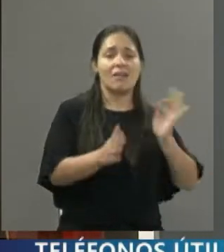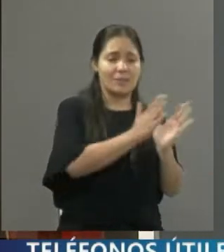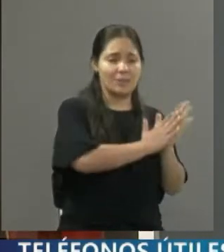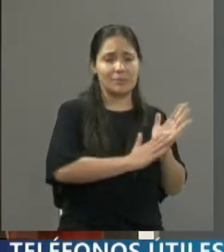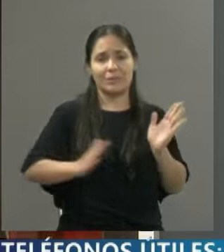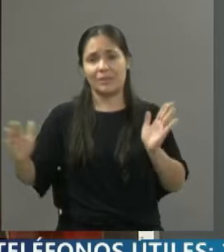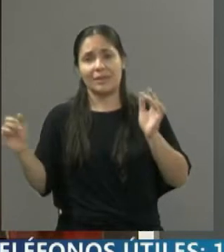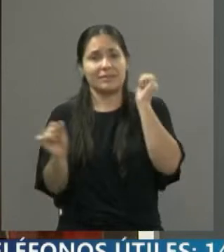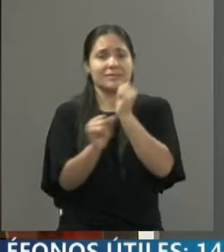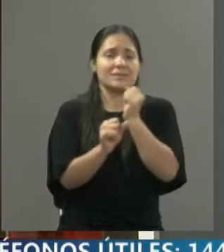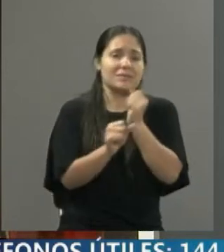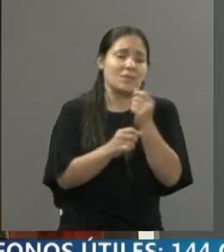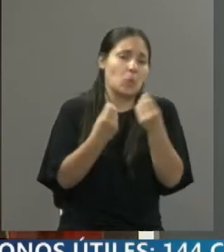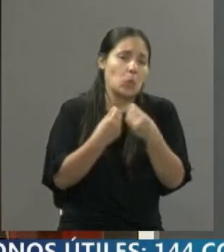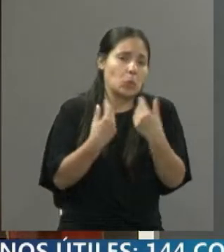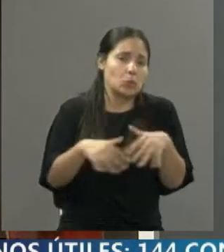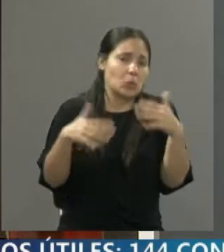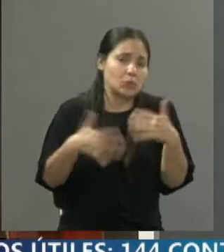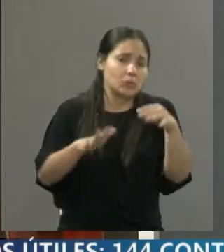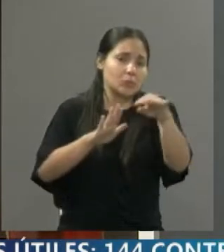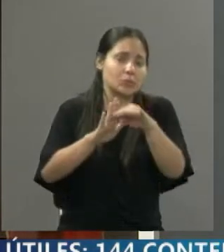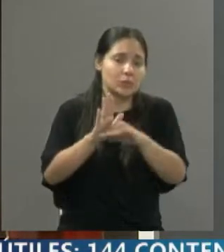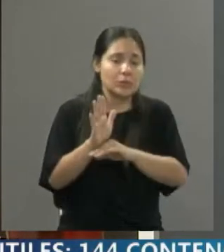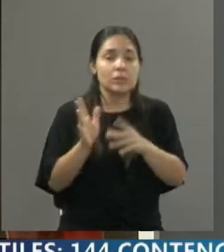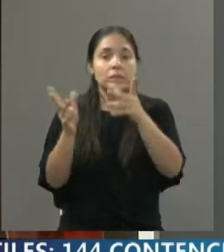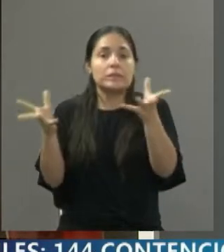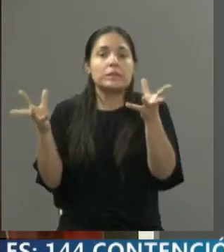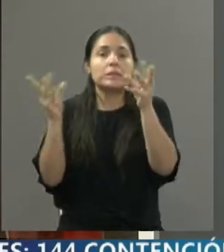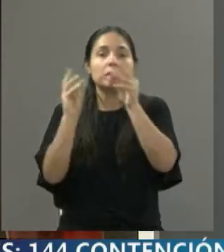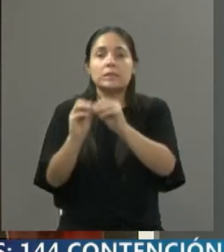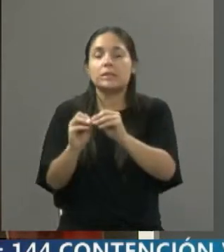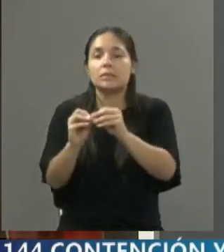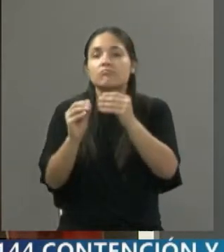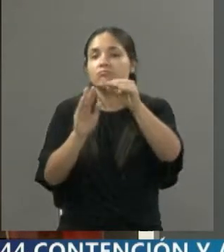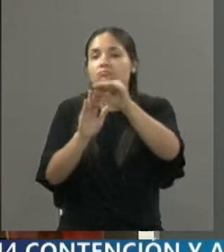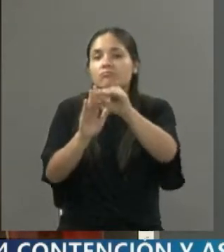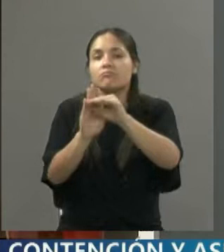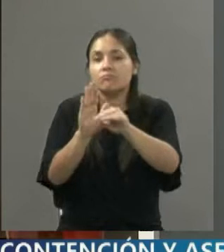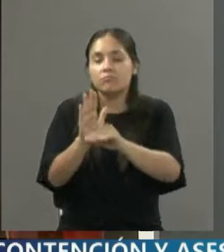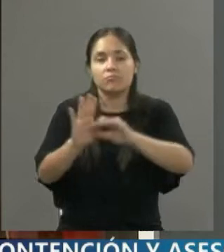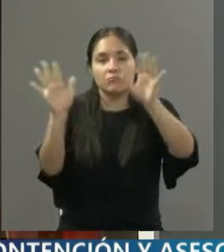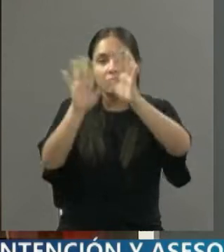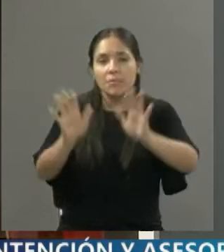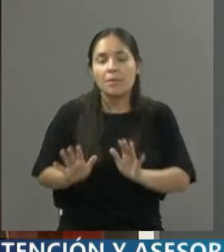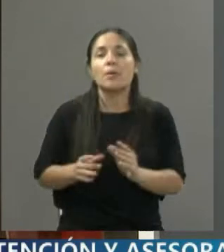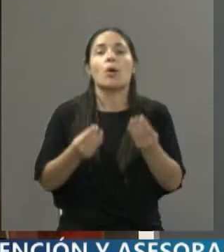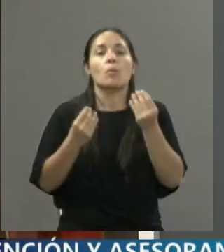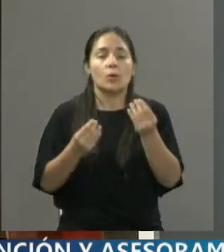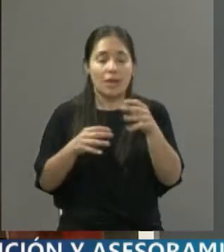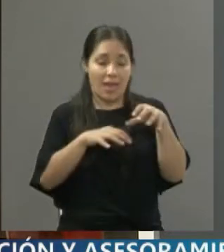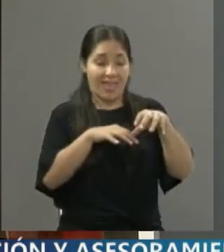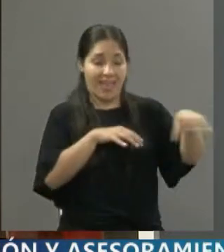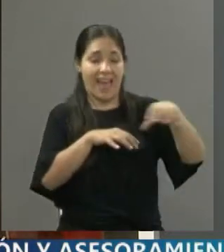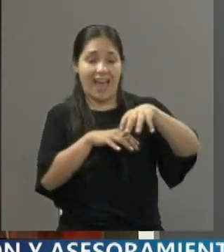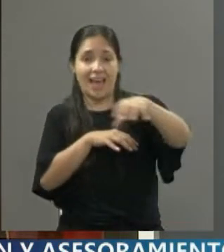tiempo trabajando de esta forma. Es un compilado de distintos capítulos elaborados por las distintas áreas